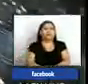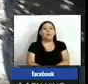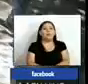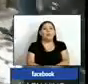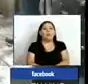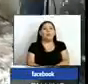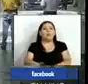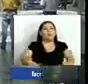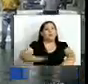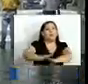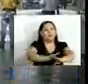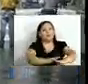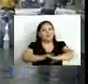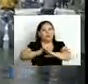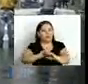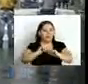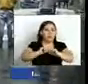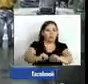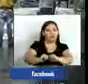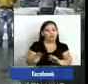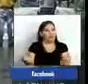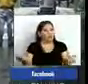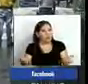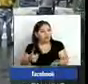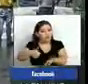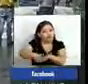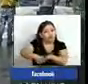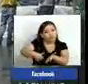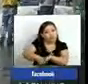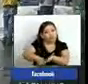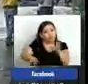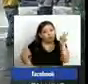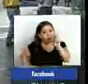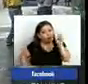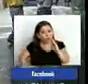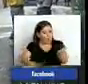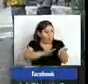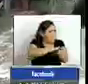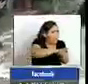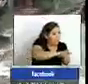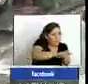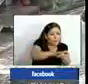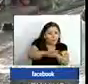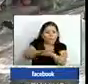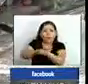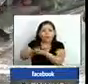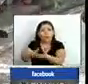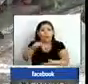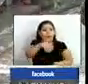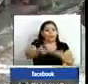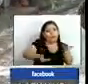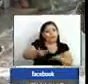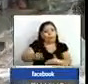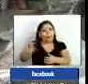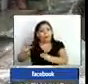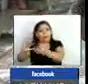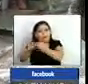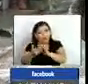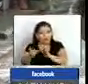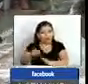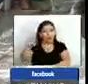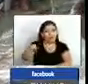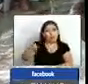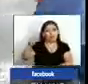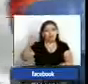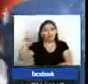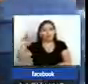Y para prevenir más muertes, la comuna está ejecutando un plan de desinfección en mercados y colonias. Solo en la comunidad de Las